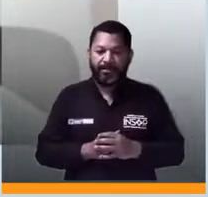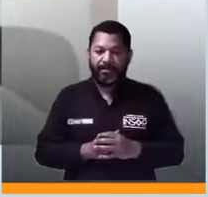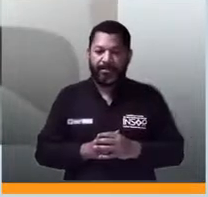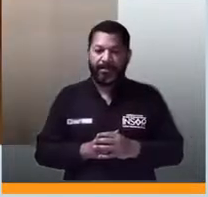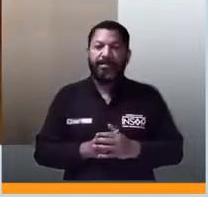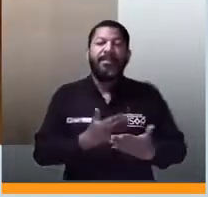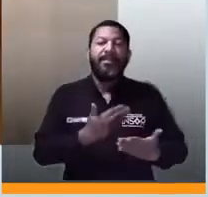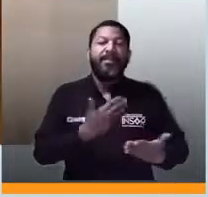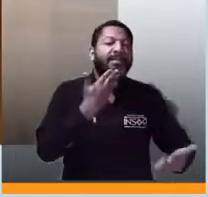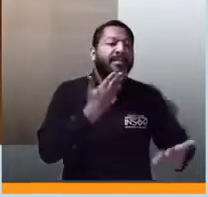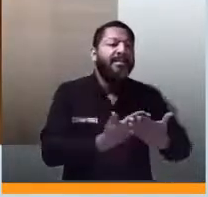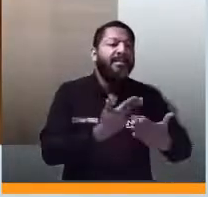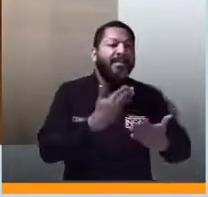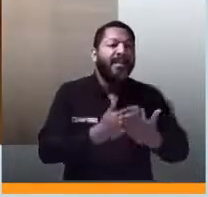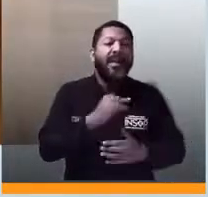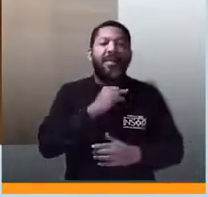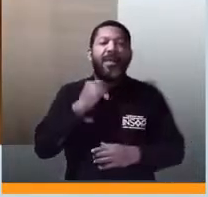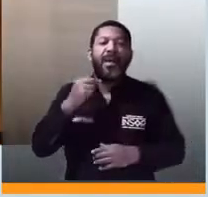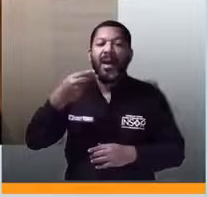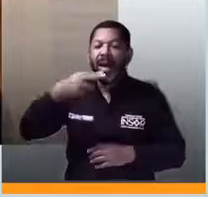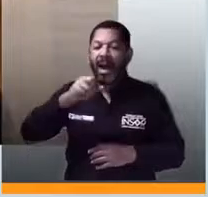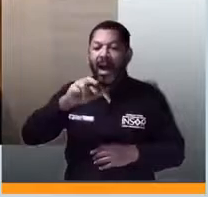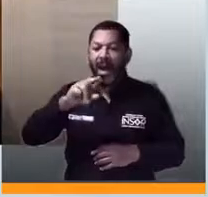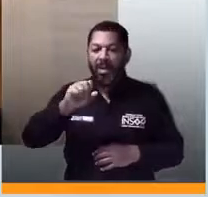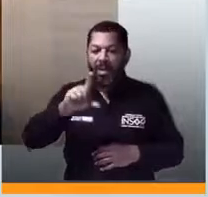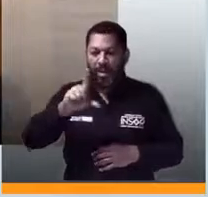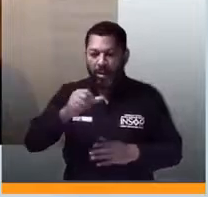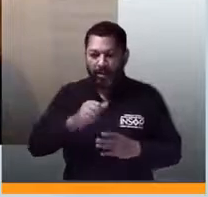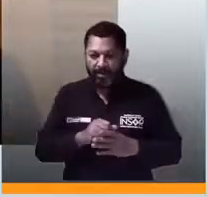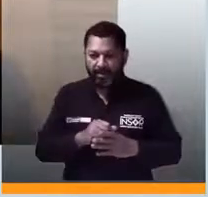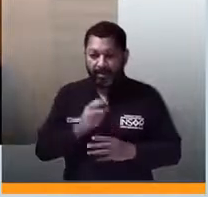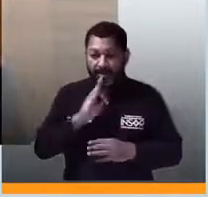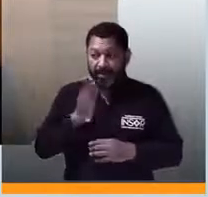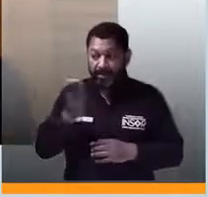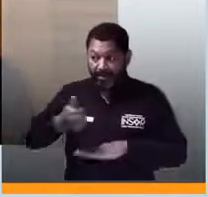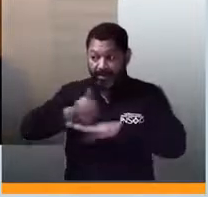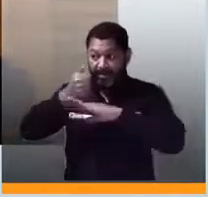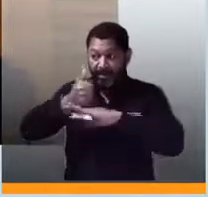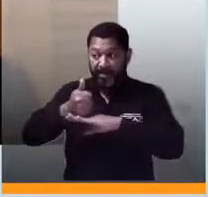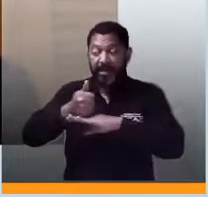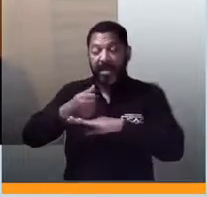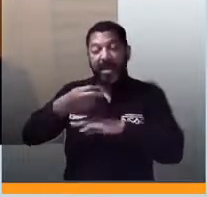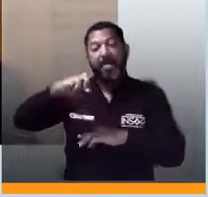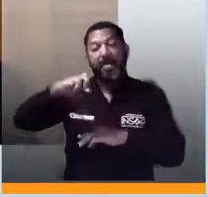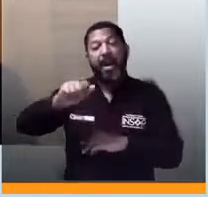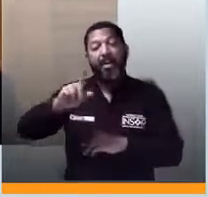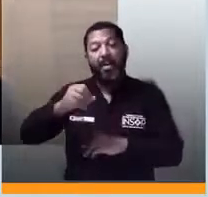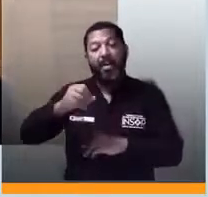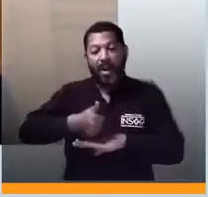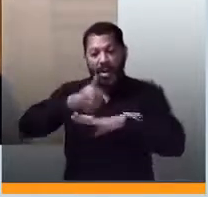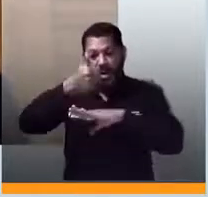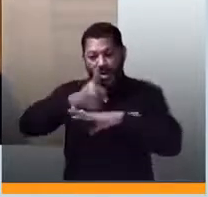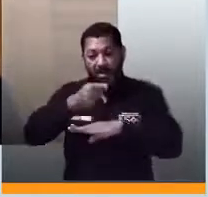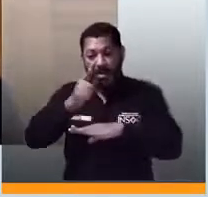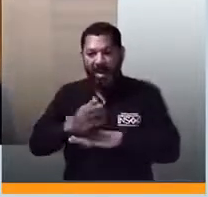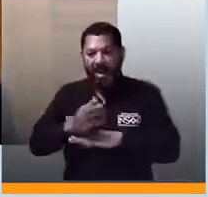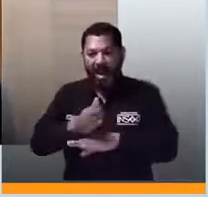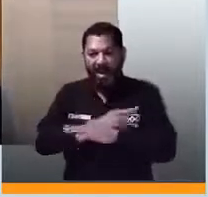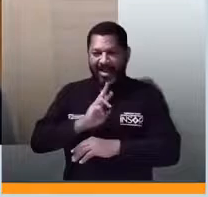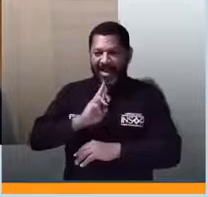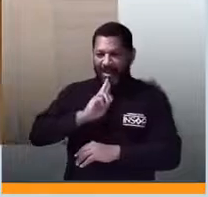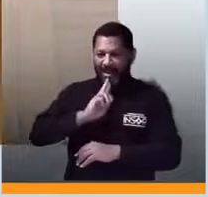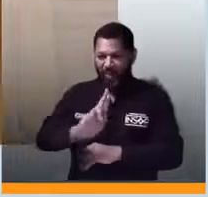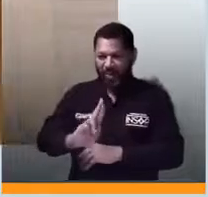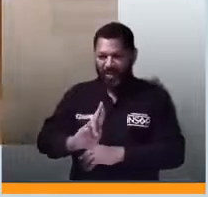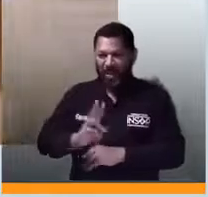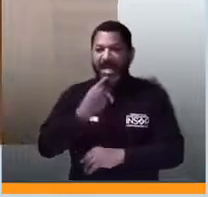Muchas gracias, padre Harold, y le doy el paso al rector Pablo Vera, quien en su respuesta anterior nos